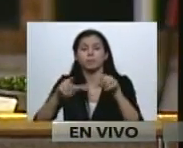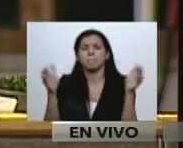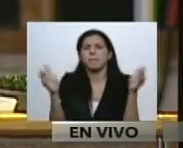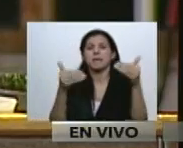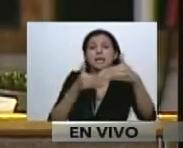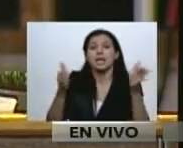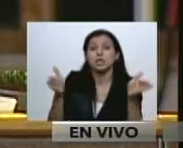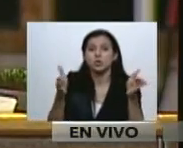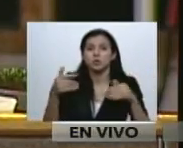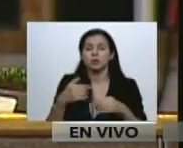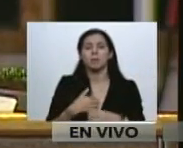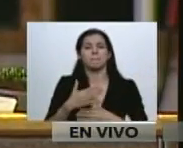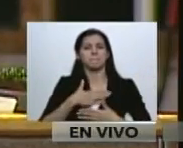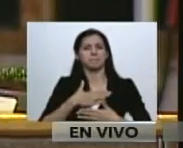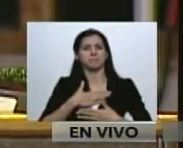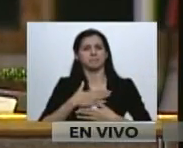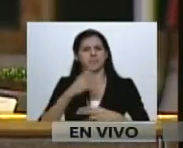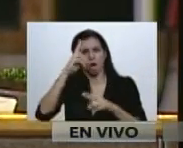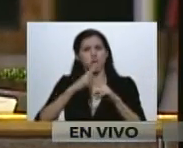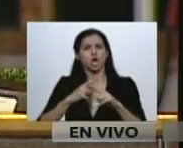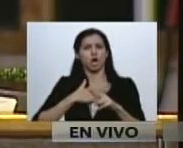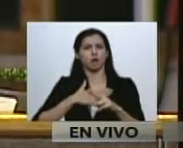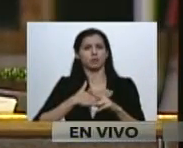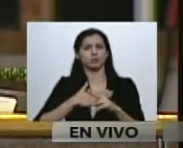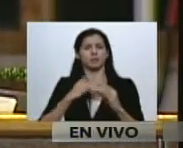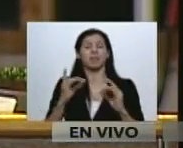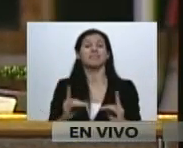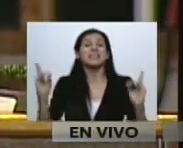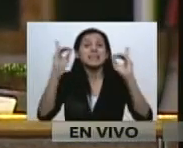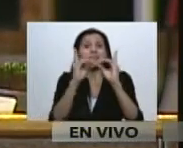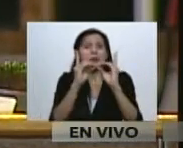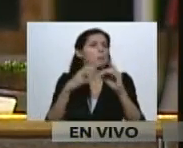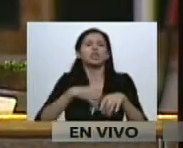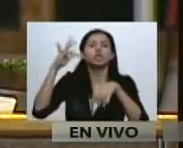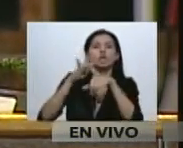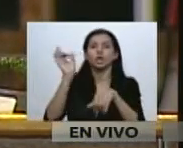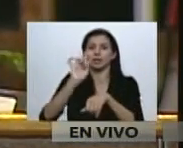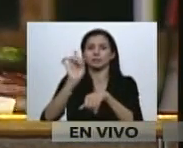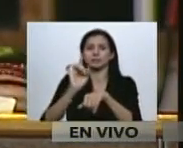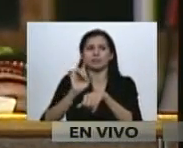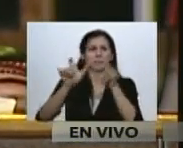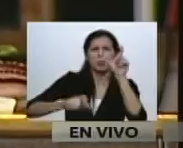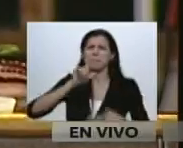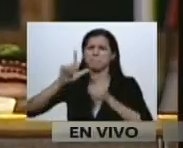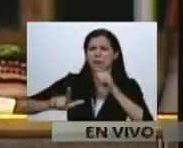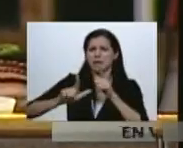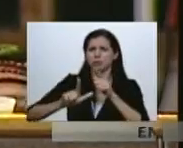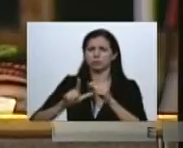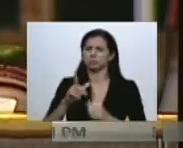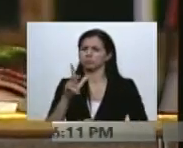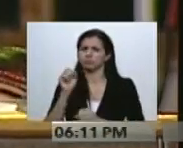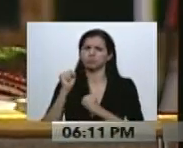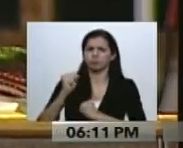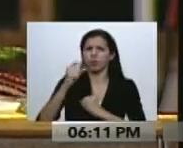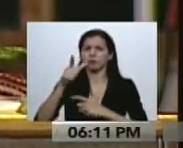dignidad, querida mía, nunca podrán morderla 1,000 perros ni desgarrarla 1,000 tiranos vestidos de